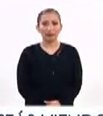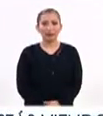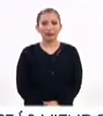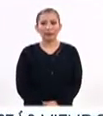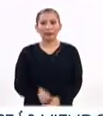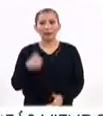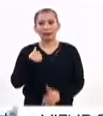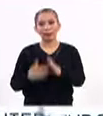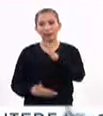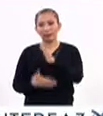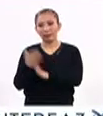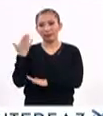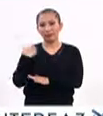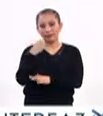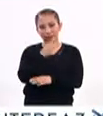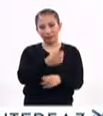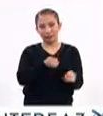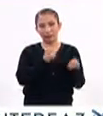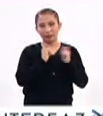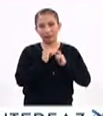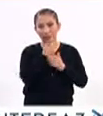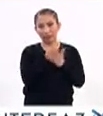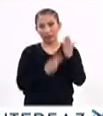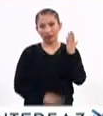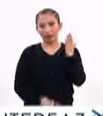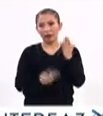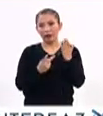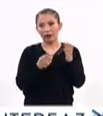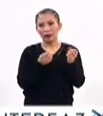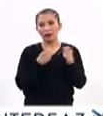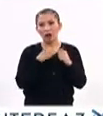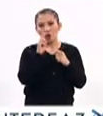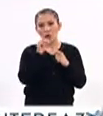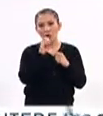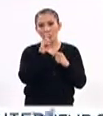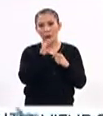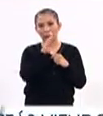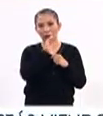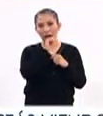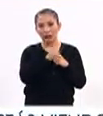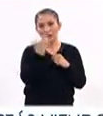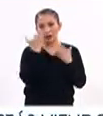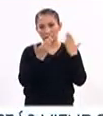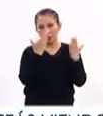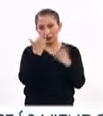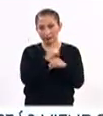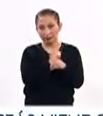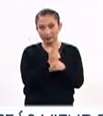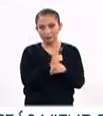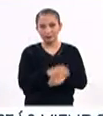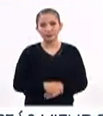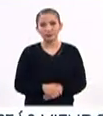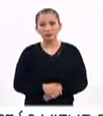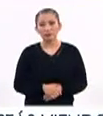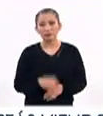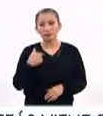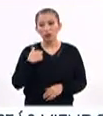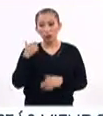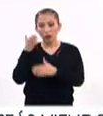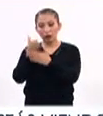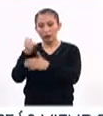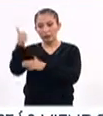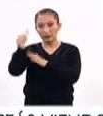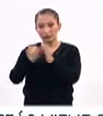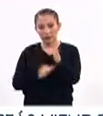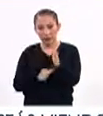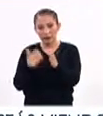Bueno, yo me fui por parte del programa que ofrece la UNAM de becas a los estudiantes de licenciatura y estuve